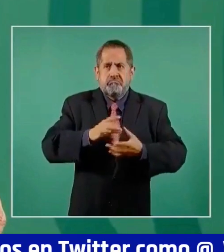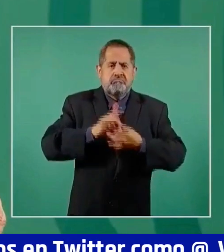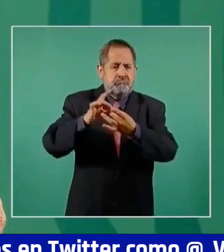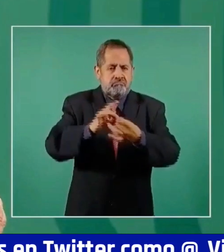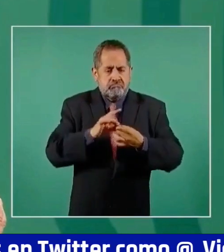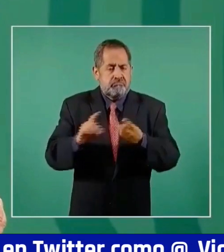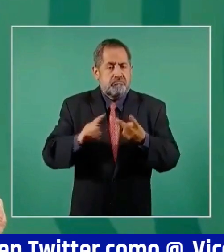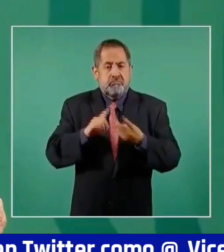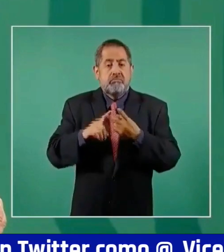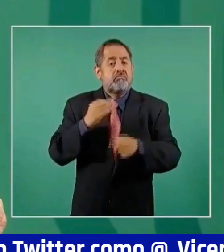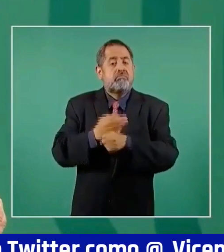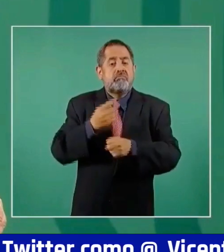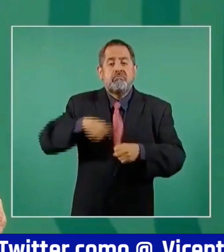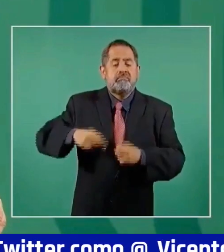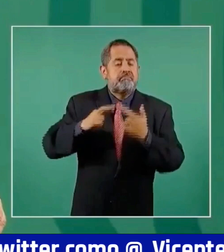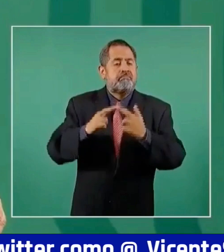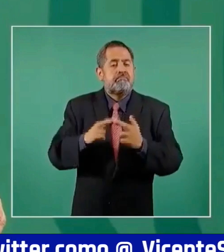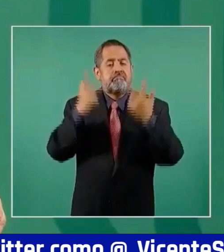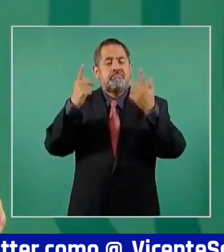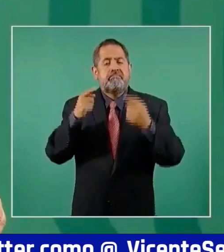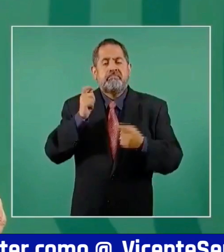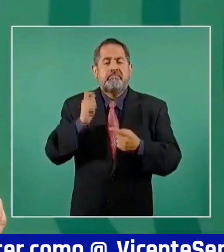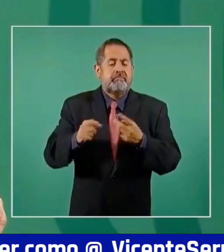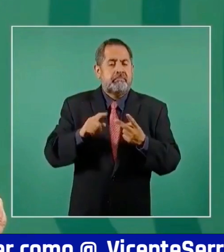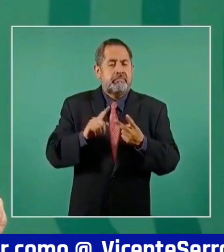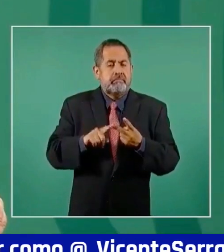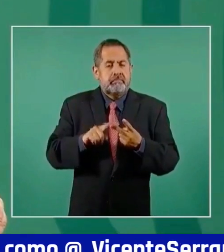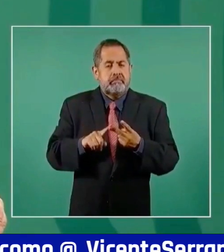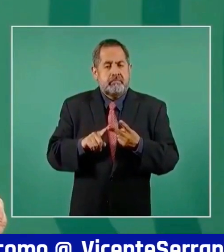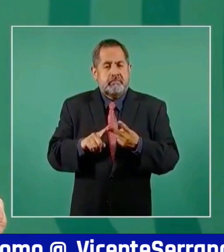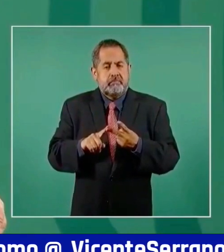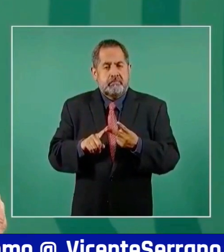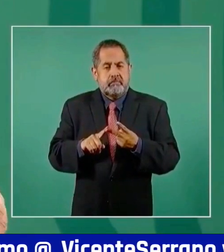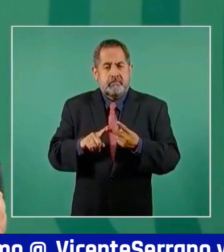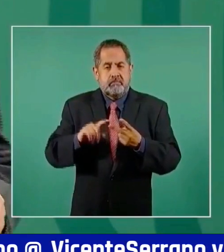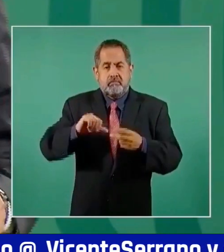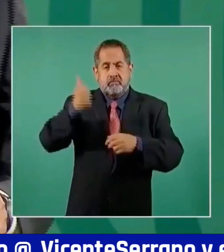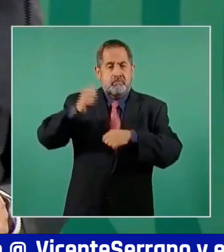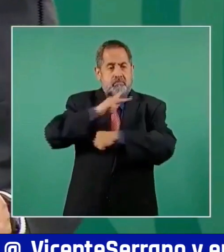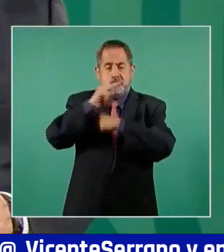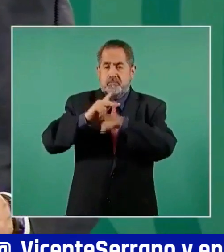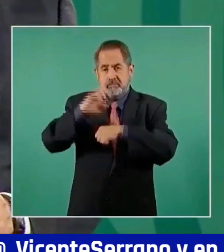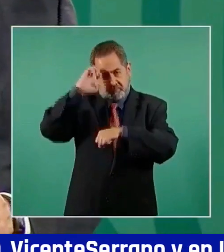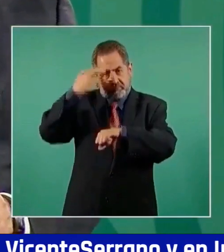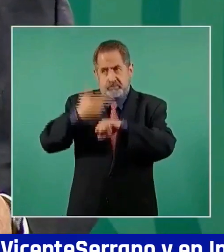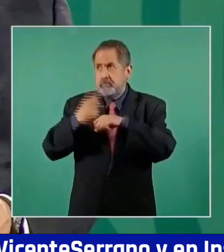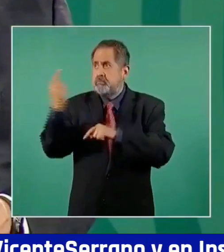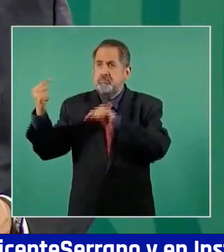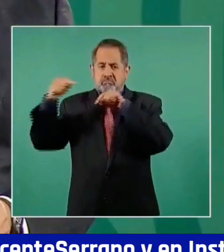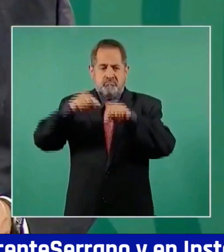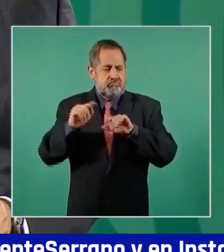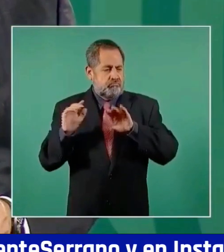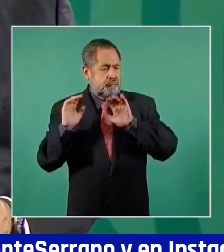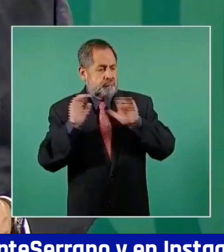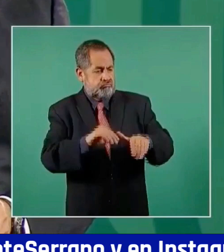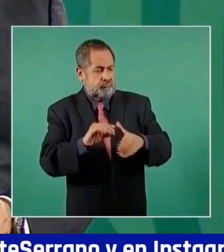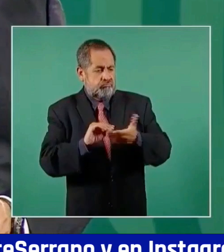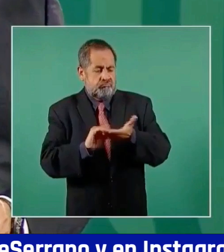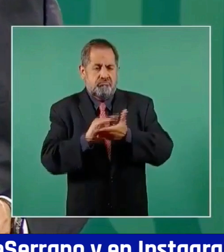Tenemos récord en llegada de inversión extranjera, récord